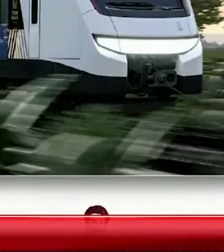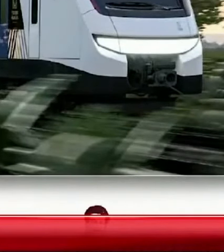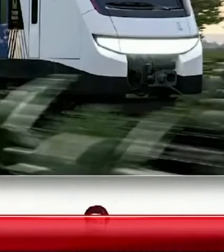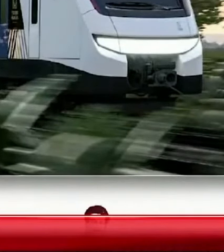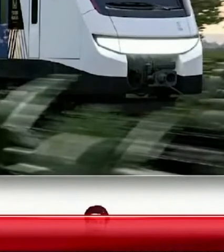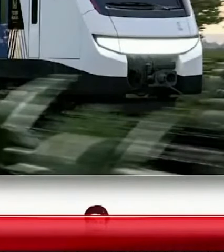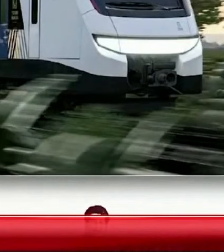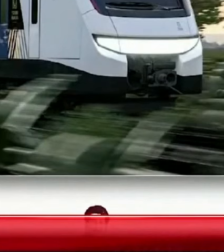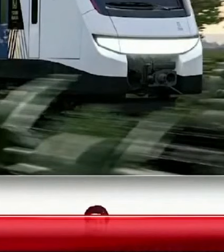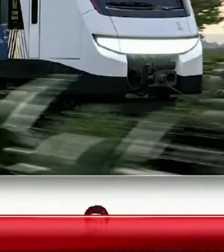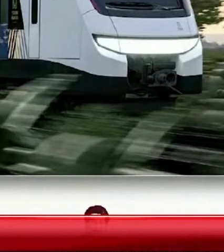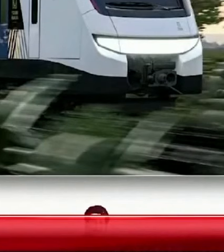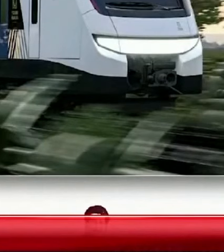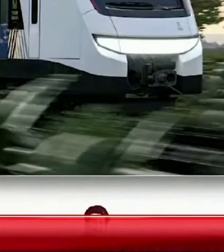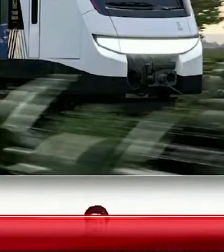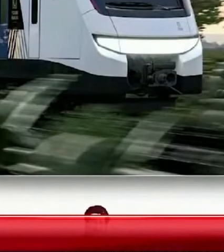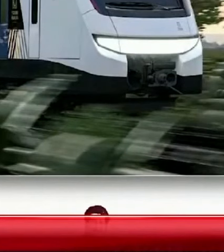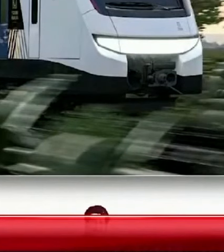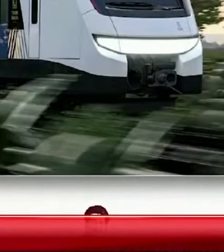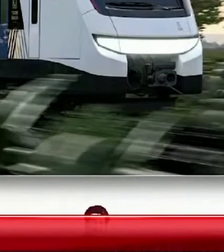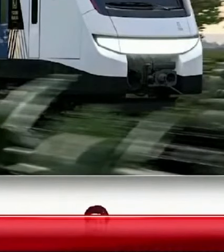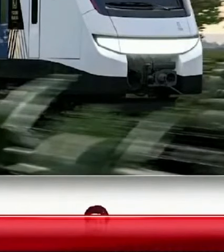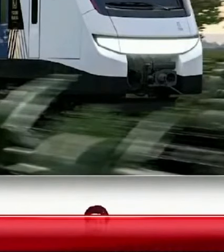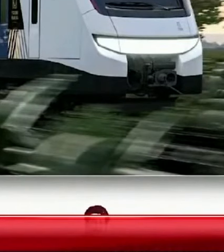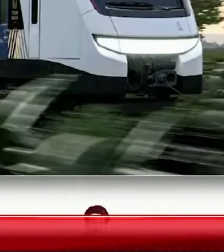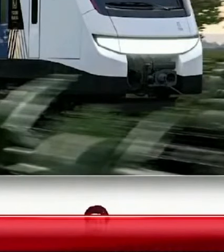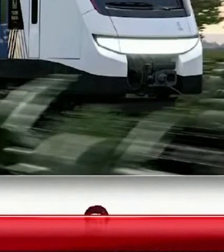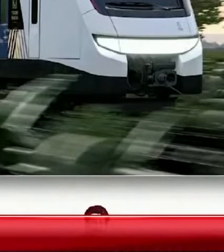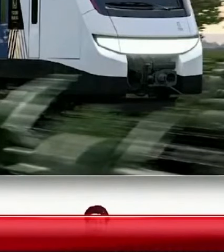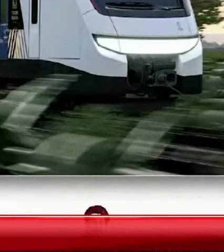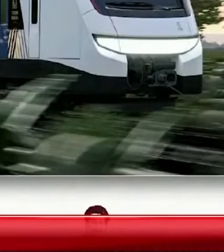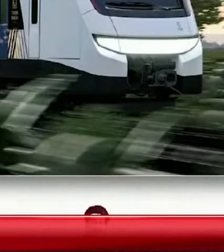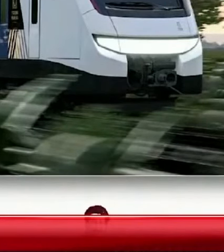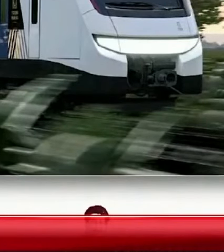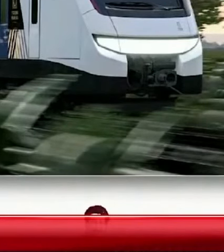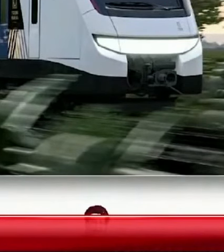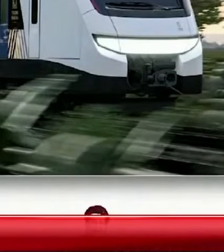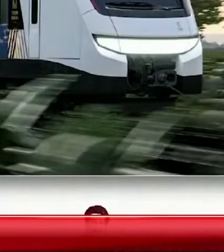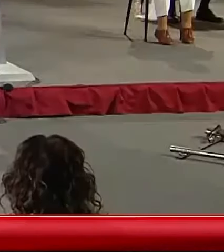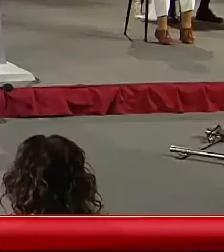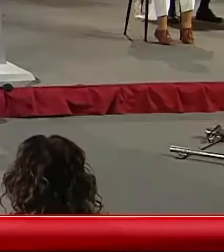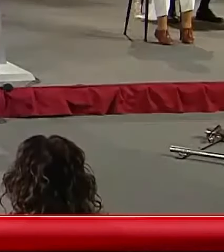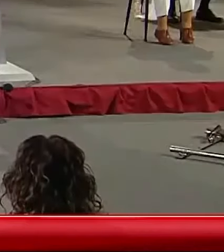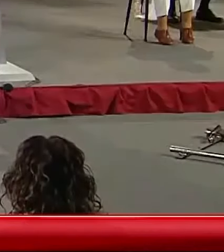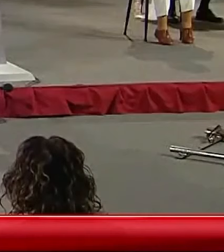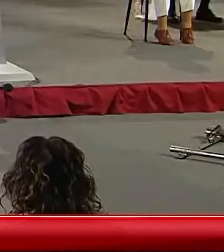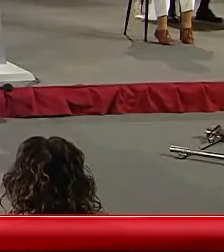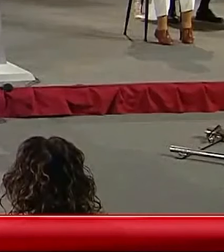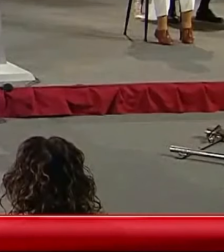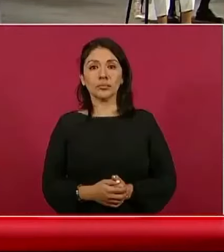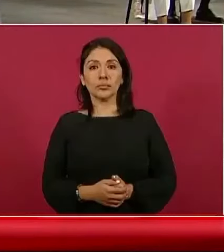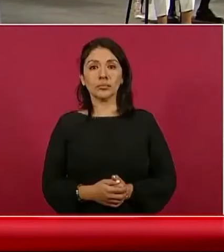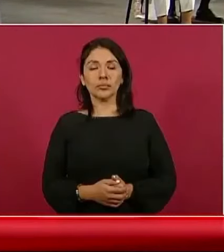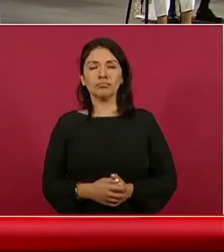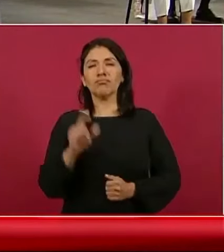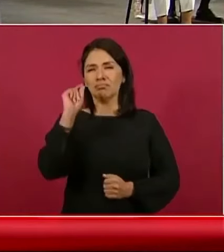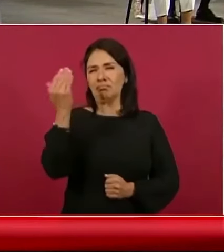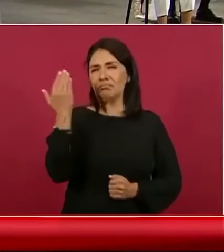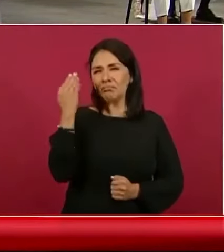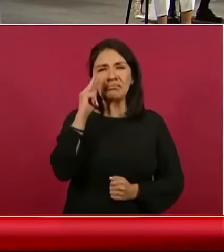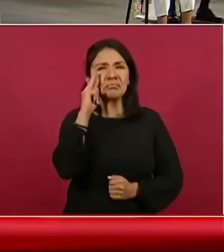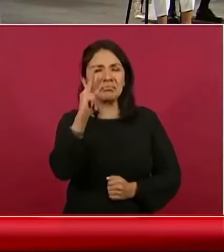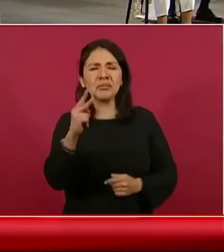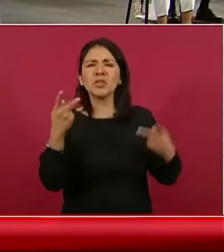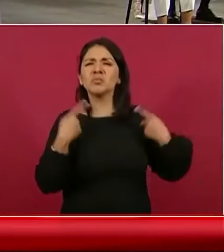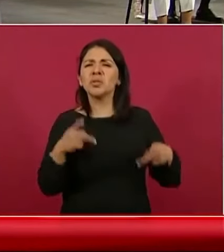denuncia al gobierno por la destrucción de cenotes por el tren maya hace una semana se inició una campaña de